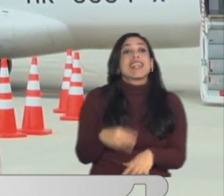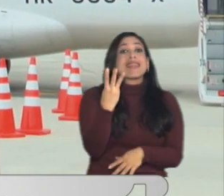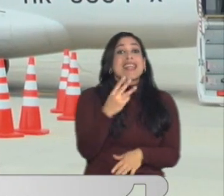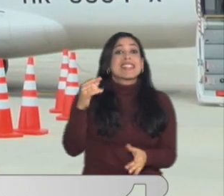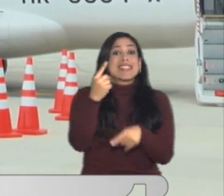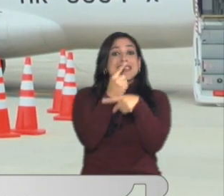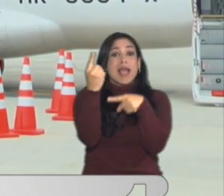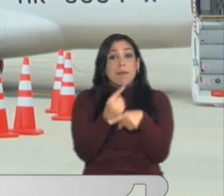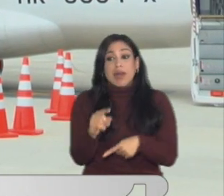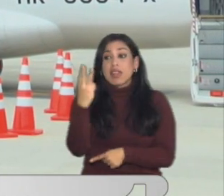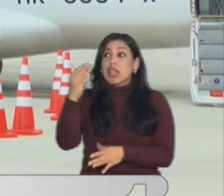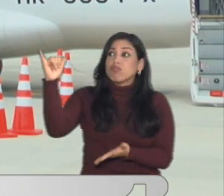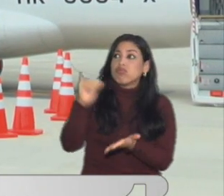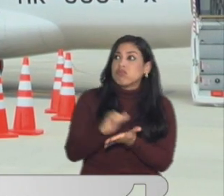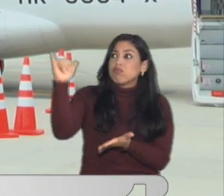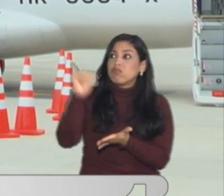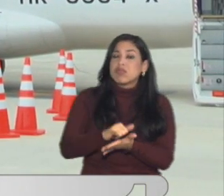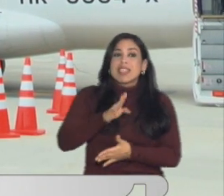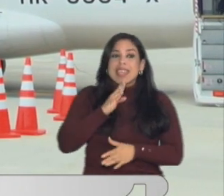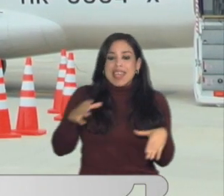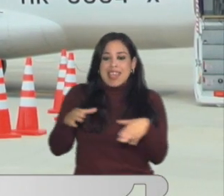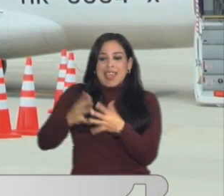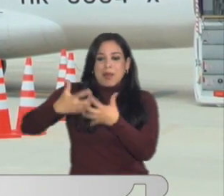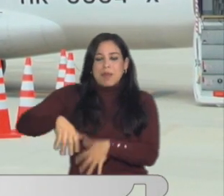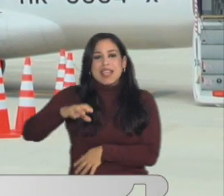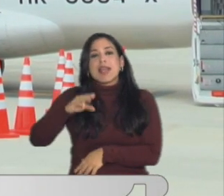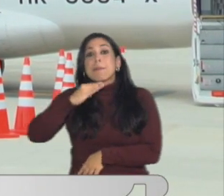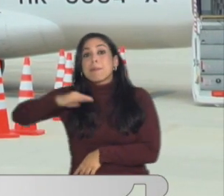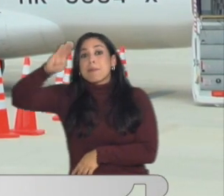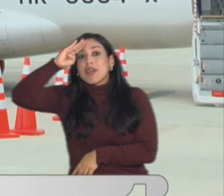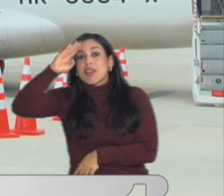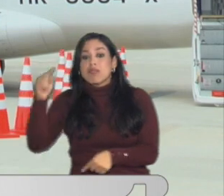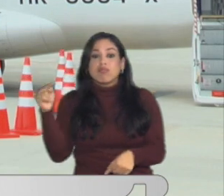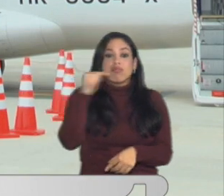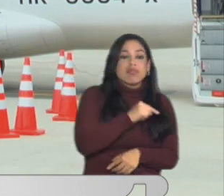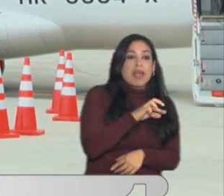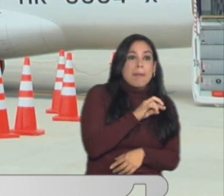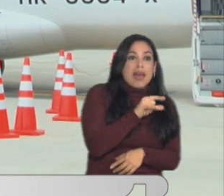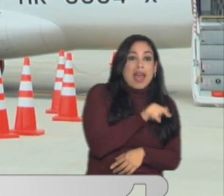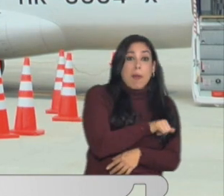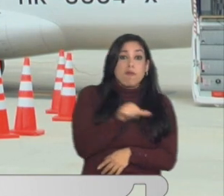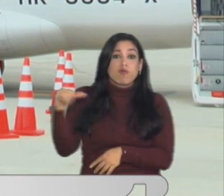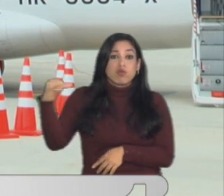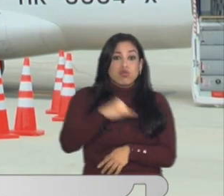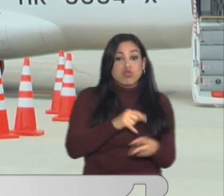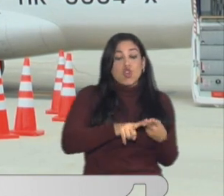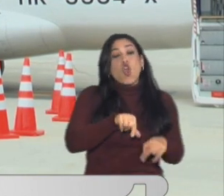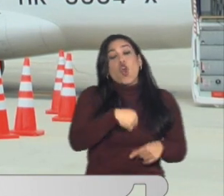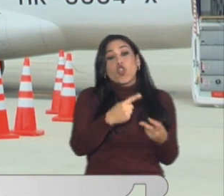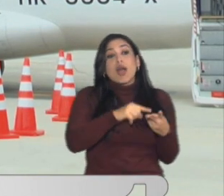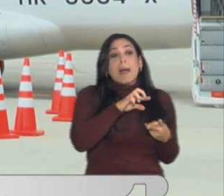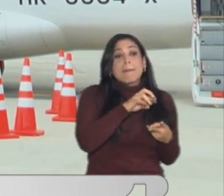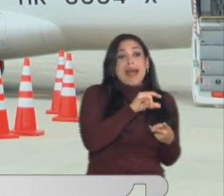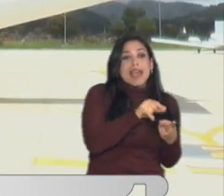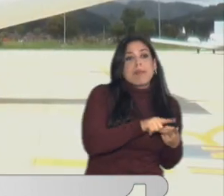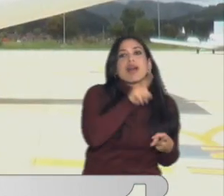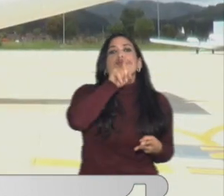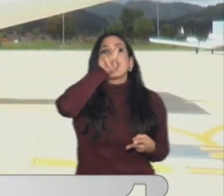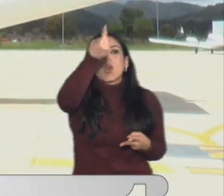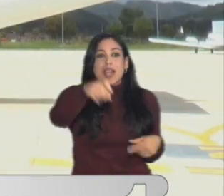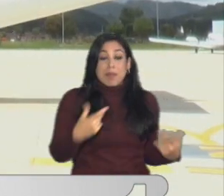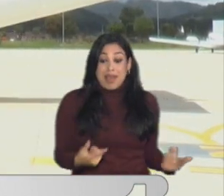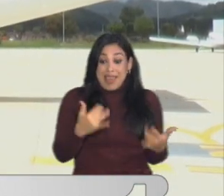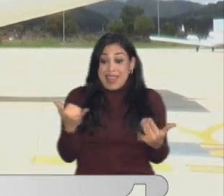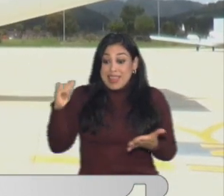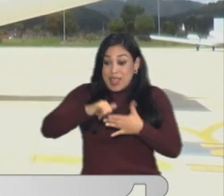vuelos semanales los que realizará la aerolínea entre Medellín y Paipa, ida y regreso, y dos, Paipa Bucaramanga y viceversa. Convertir a